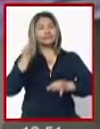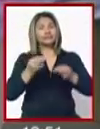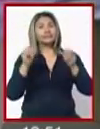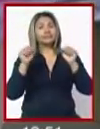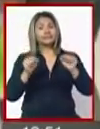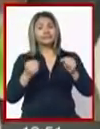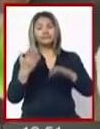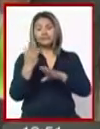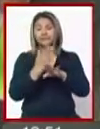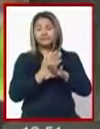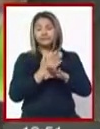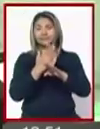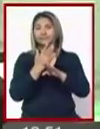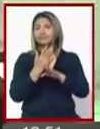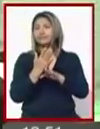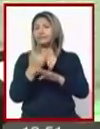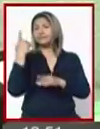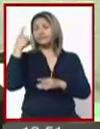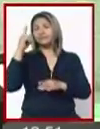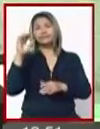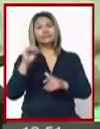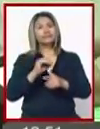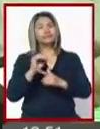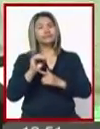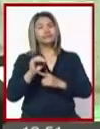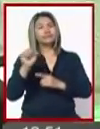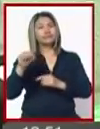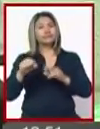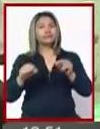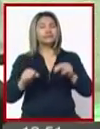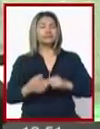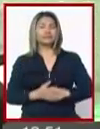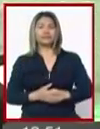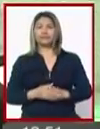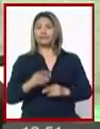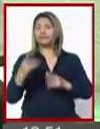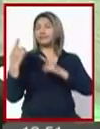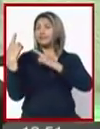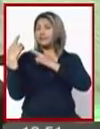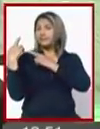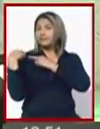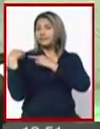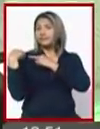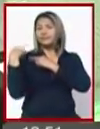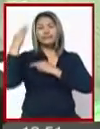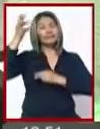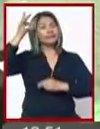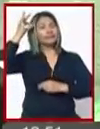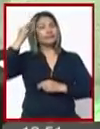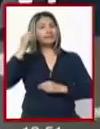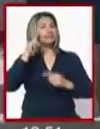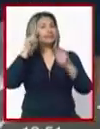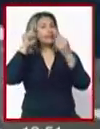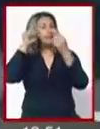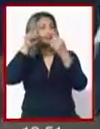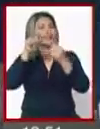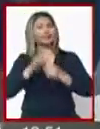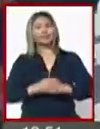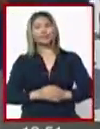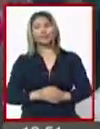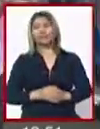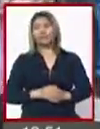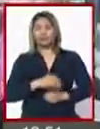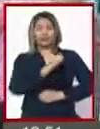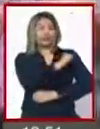que se sometan a un procedimiento o no, esta labor lo va a hacer el fiscal de forma objetiva. Asimismo,